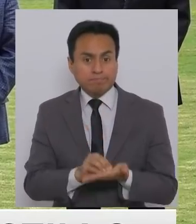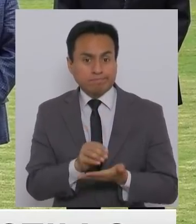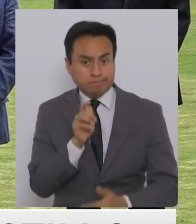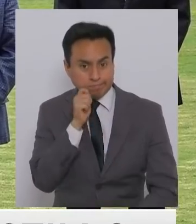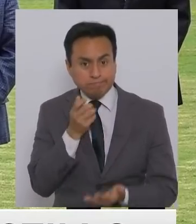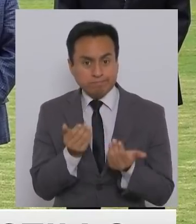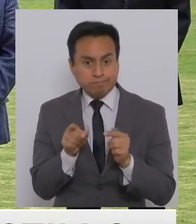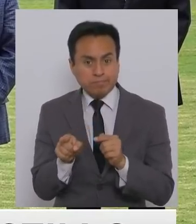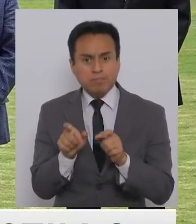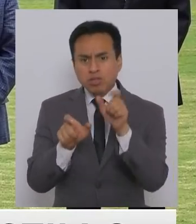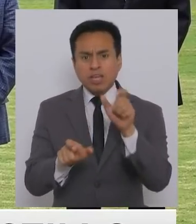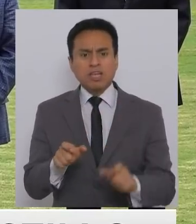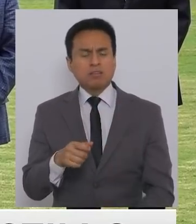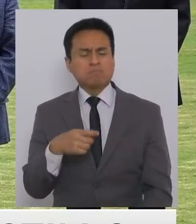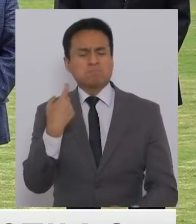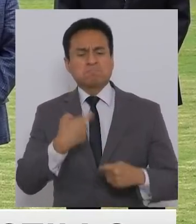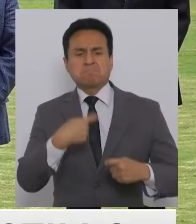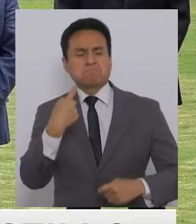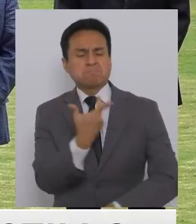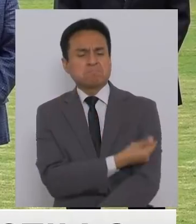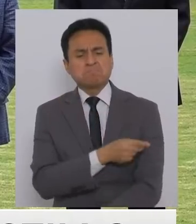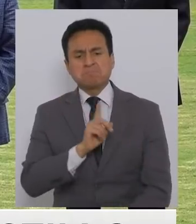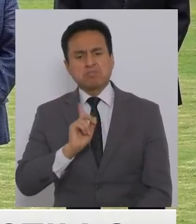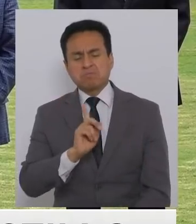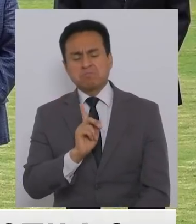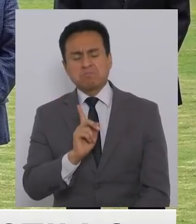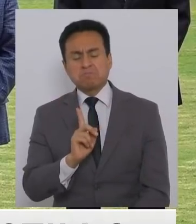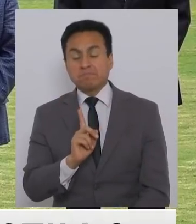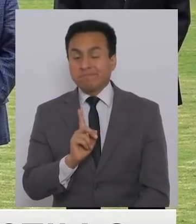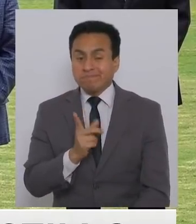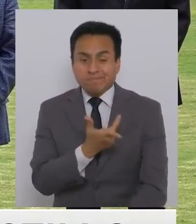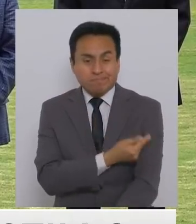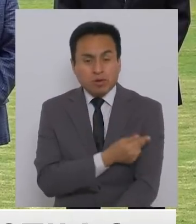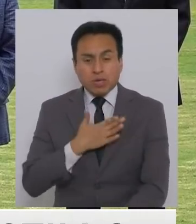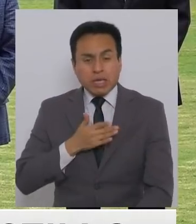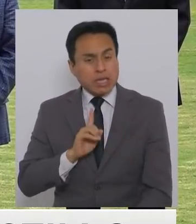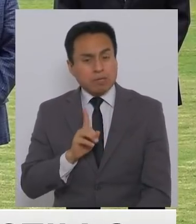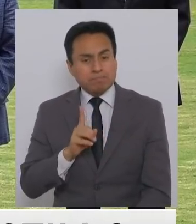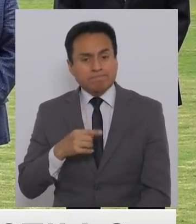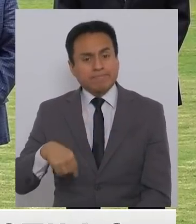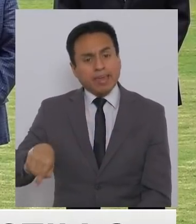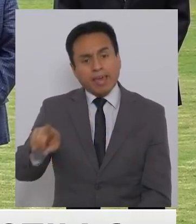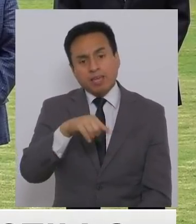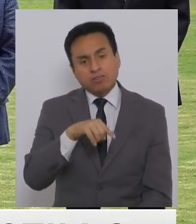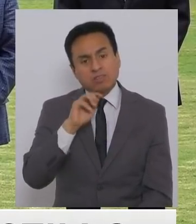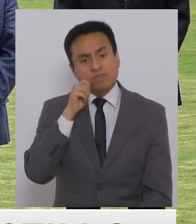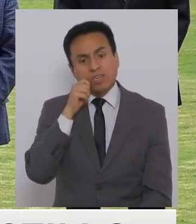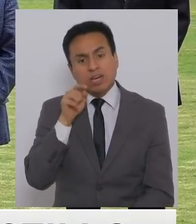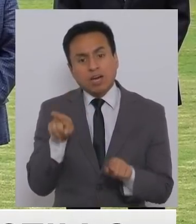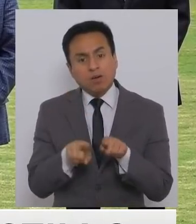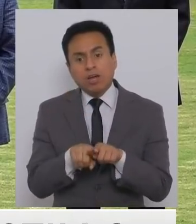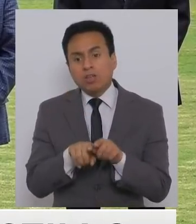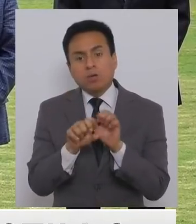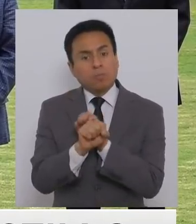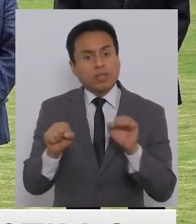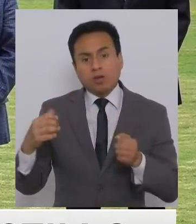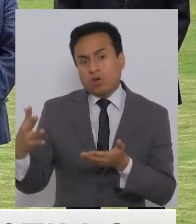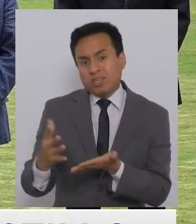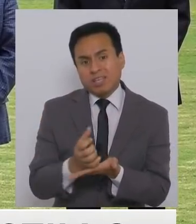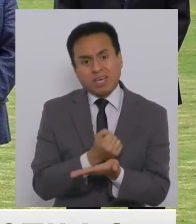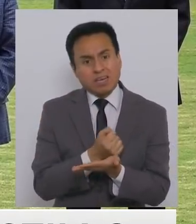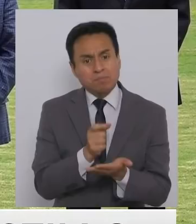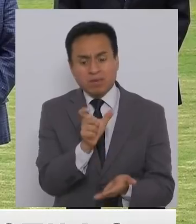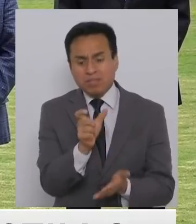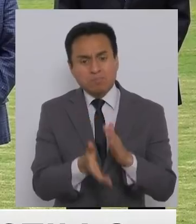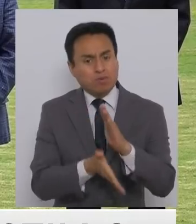por lo tanto, quienes no quieran vacunarse van a tener que prescindir o no van a poder obtener el pase de